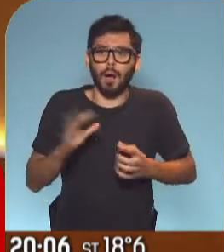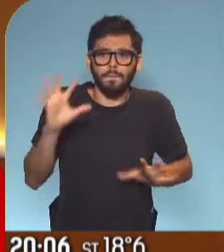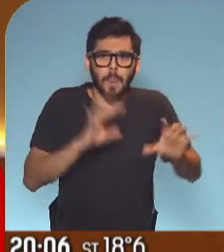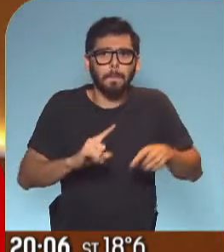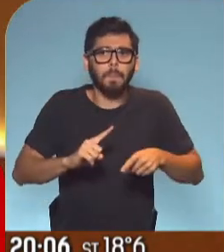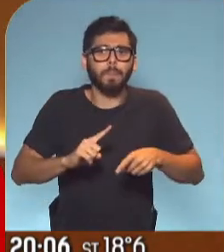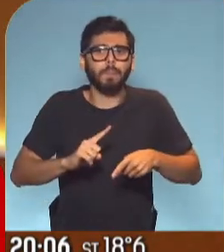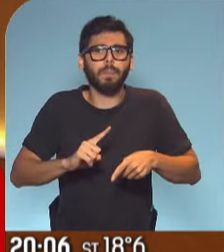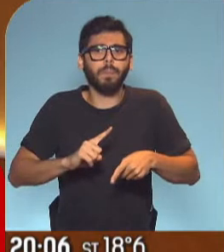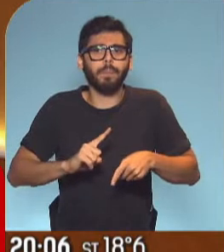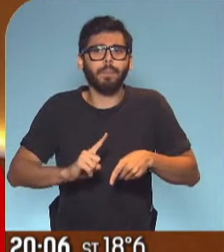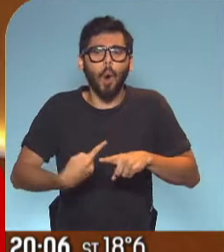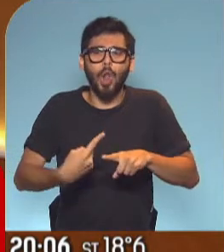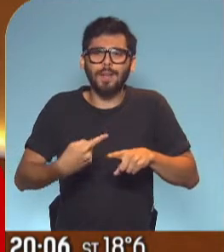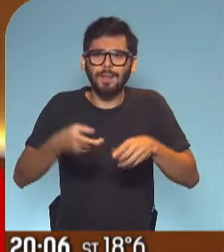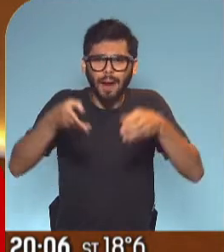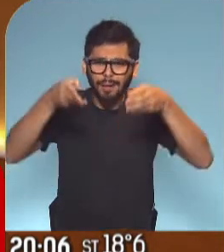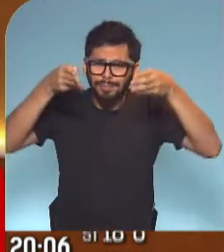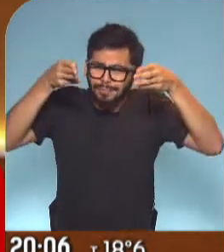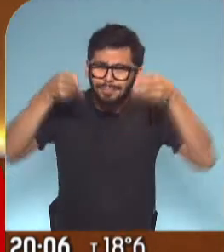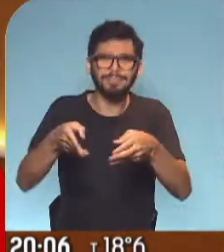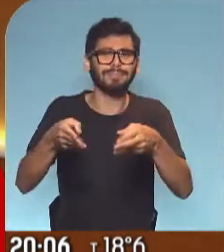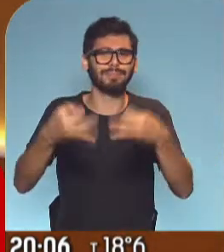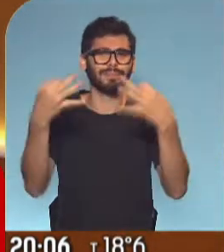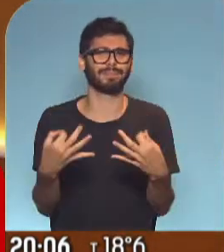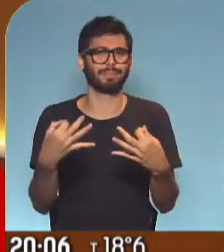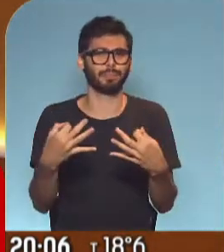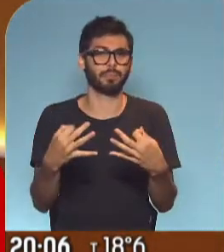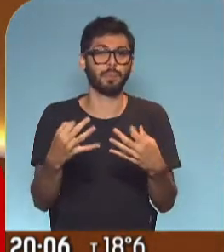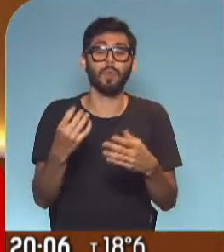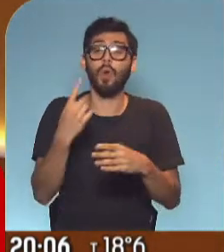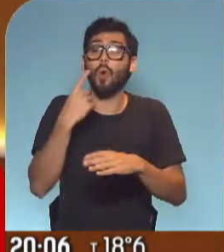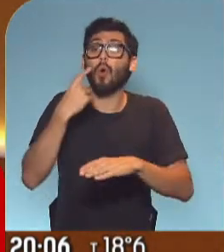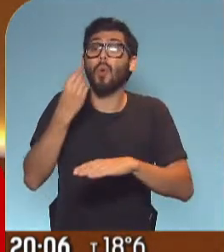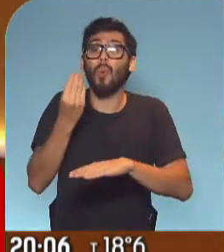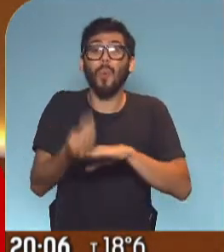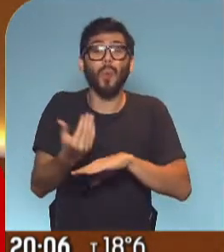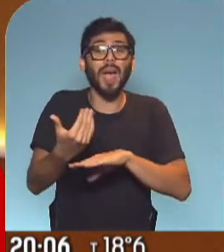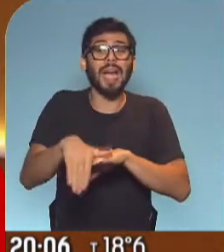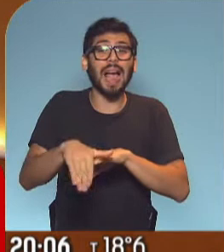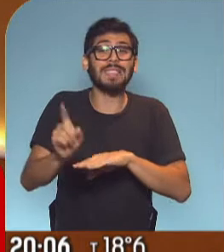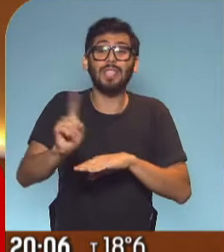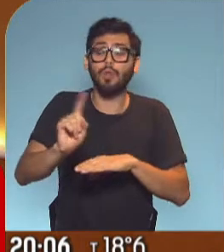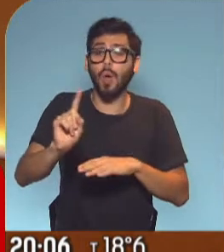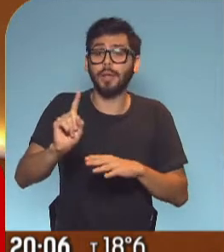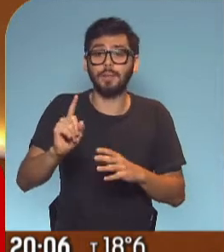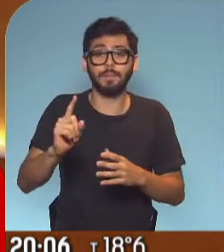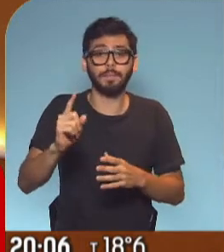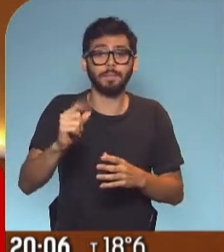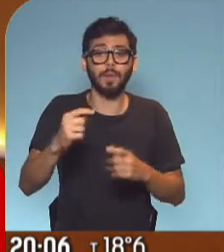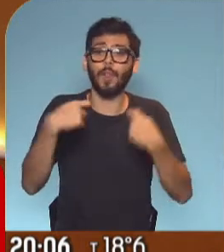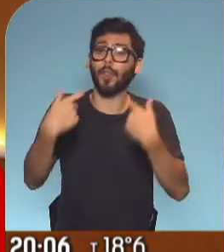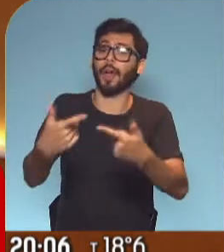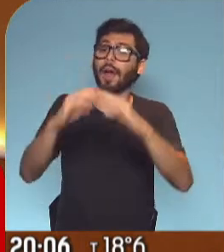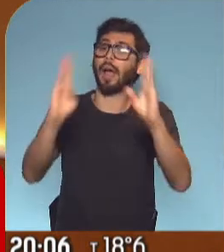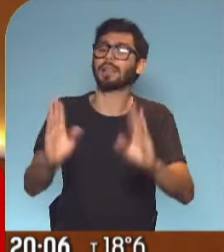pueda ir a la cuestión más estructural de la situación. Situación de calle no es algo que se resuelve meramente con otorgar viviendas, es